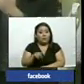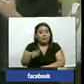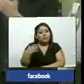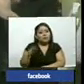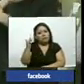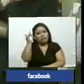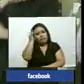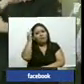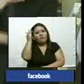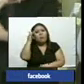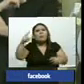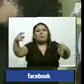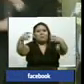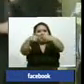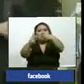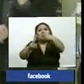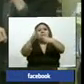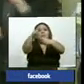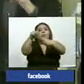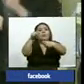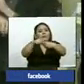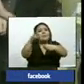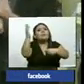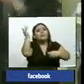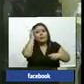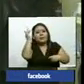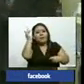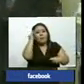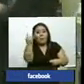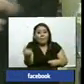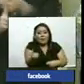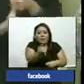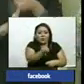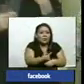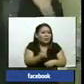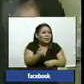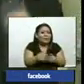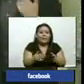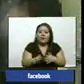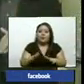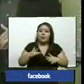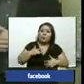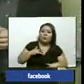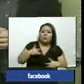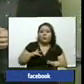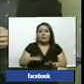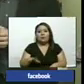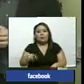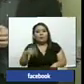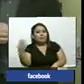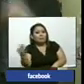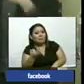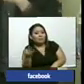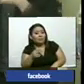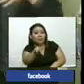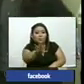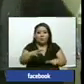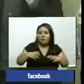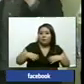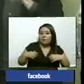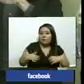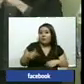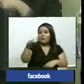Entendemos que cuando apagamos la electricidad, estamos desconectando a la gente de muchas de sus comodidades y de las necesidades de la vida